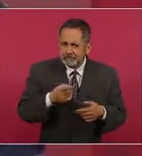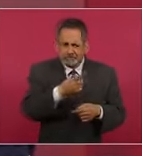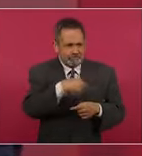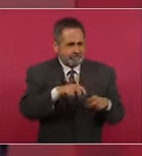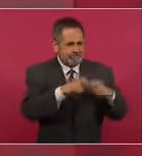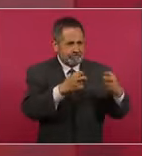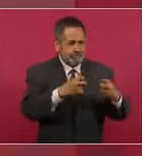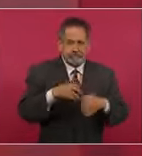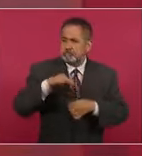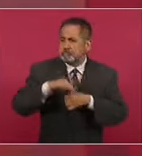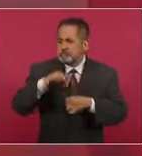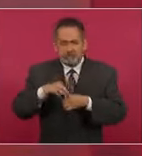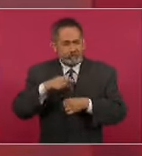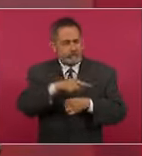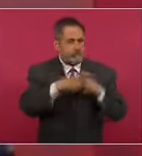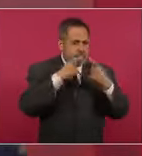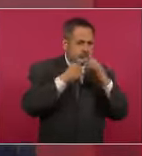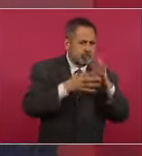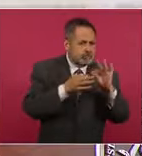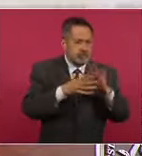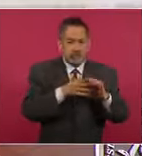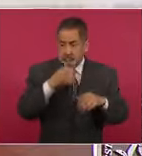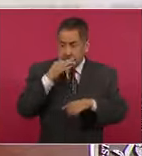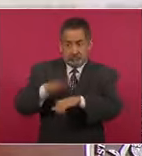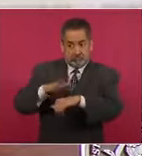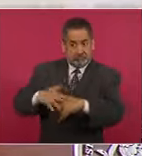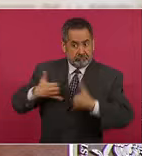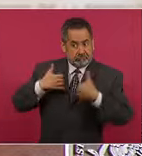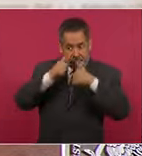en la elección, esto es para los jóvenes,